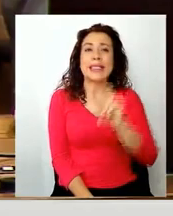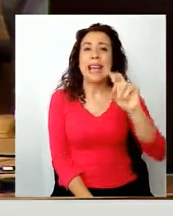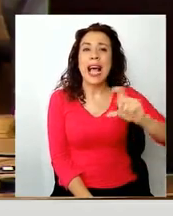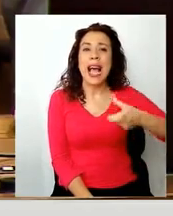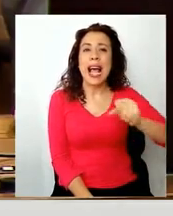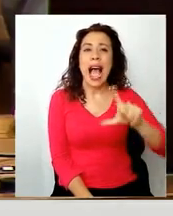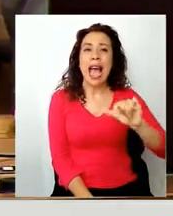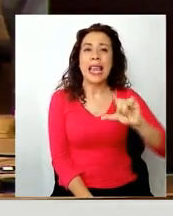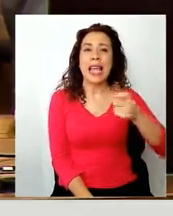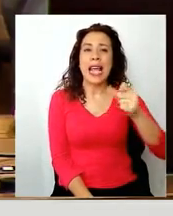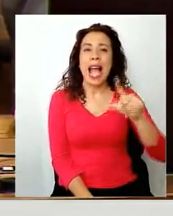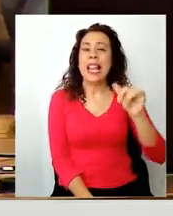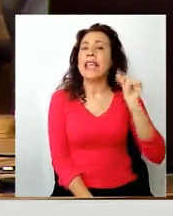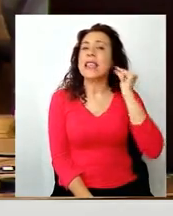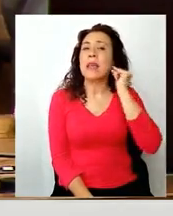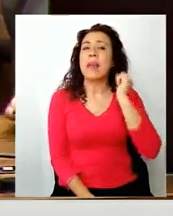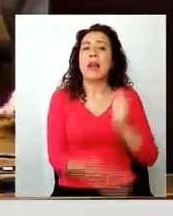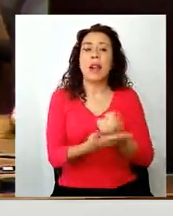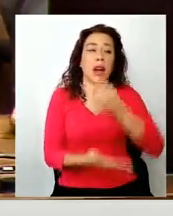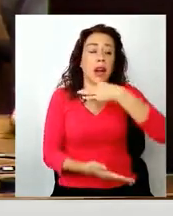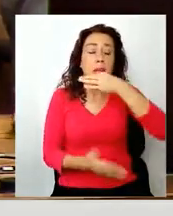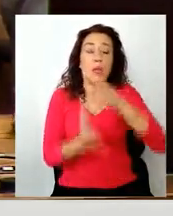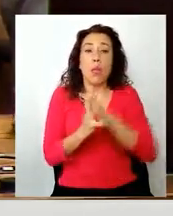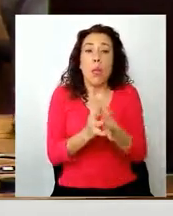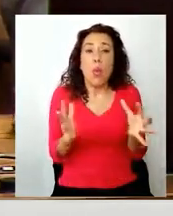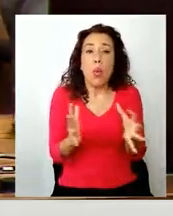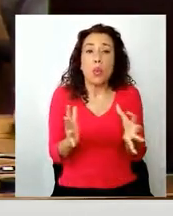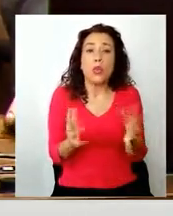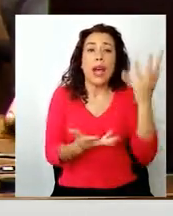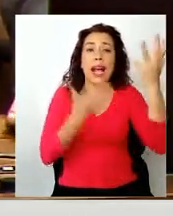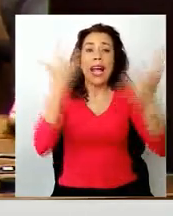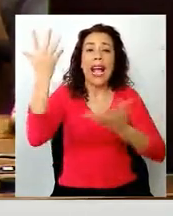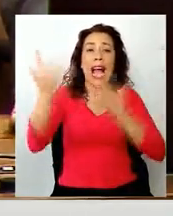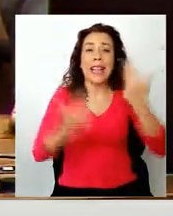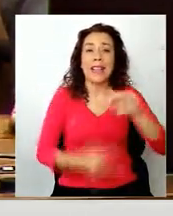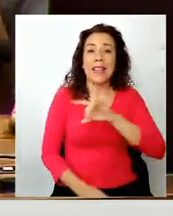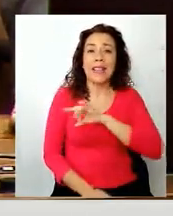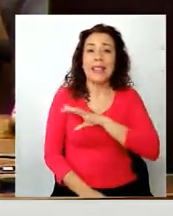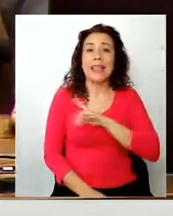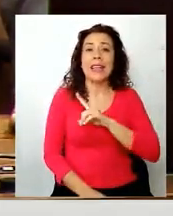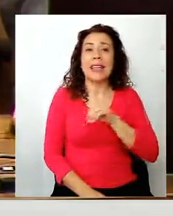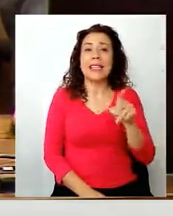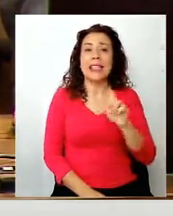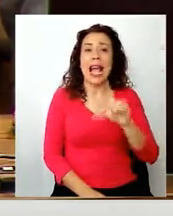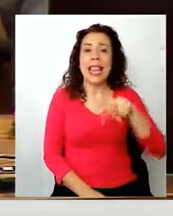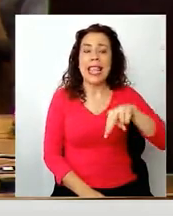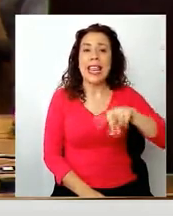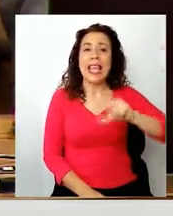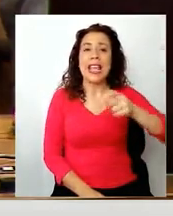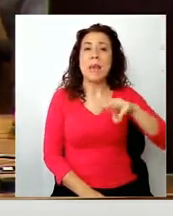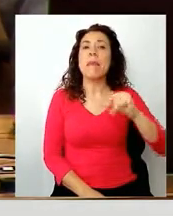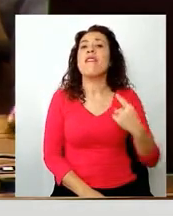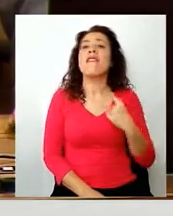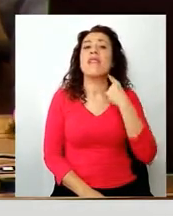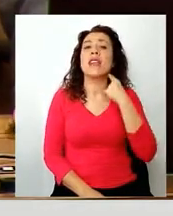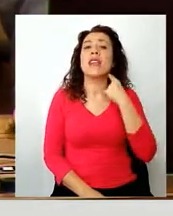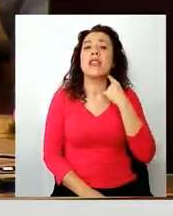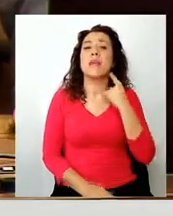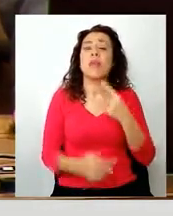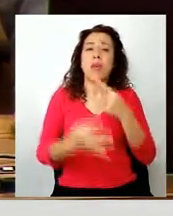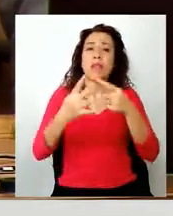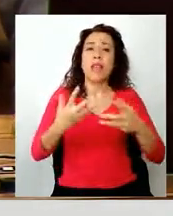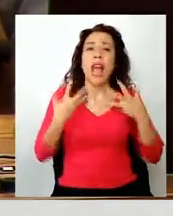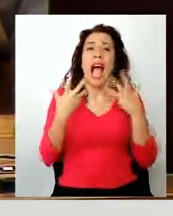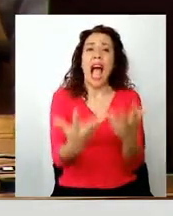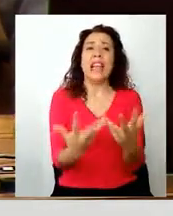de la automedicación excesiva del cantante nacional sayín tras ser Víctimas de una serie de ataques y de